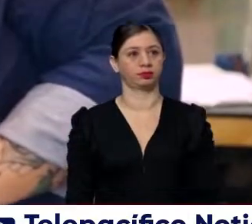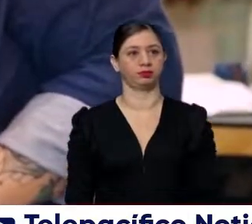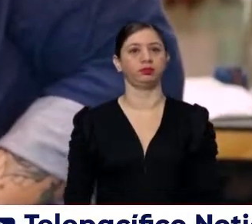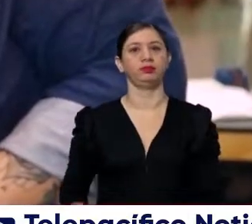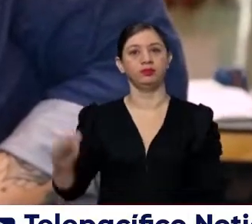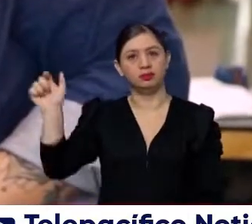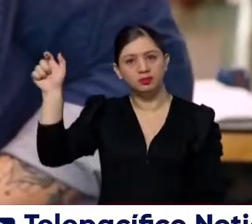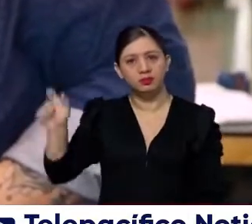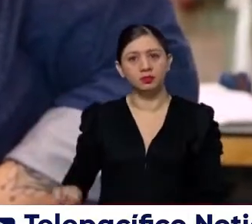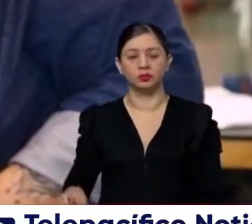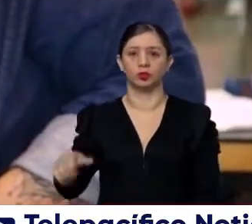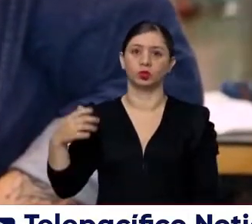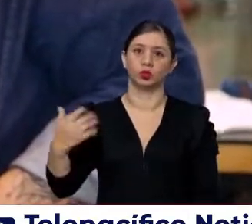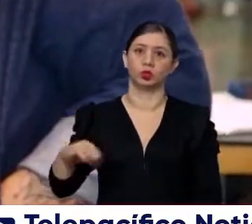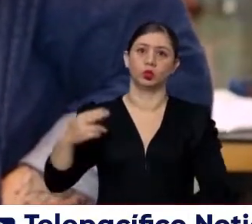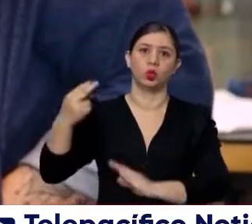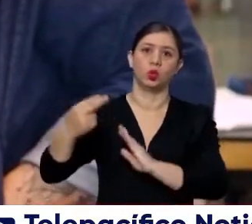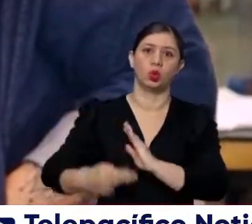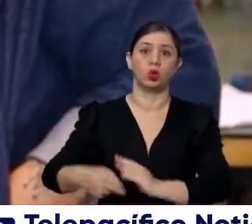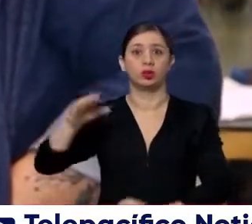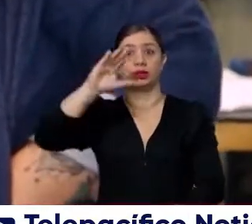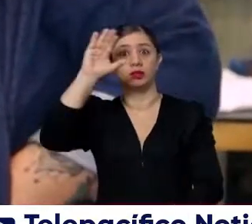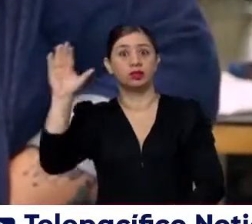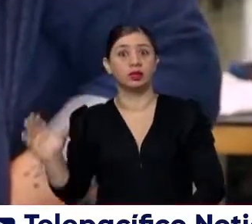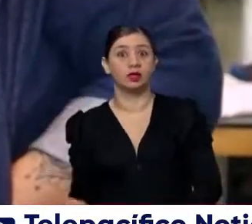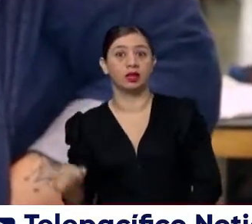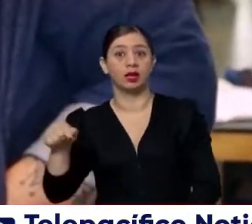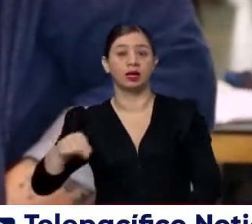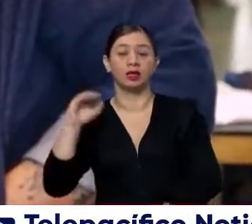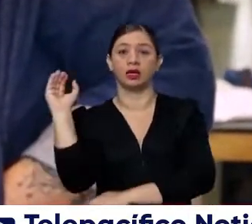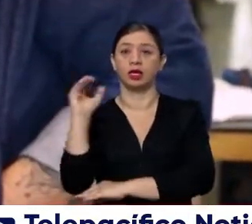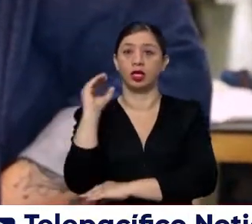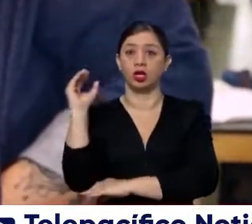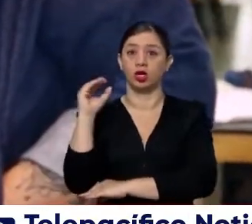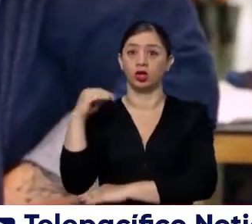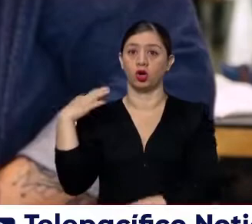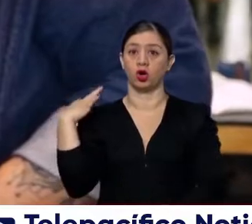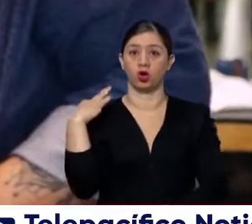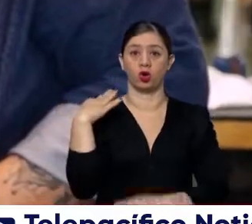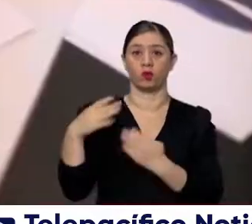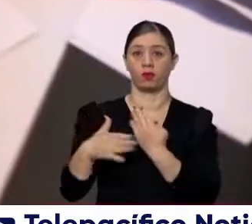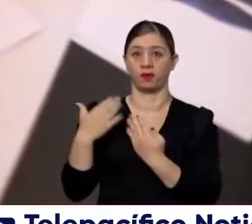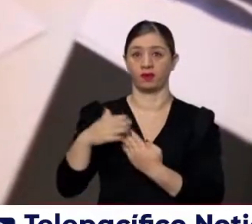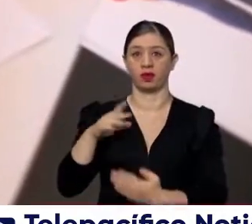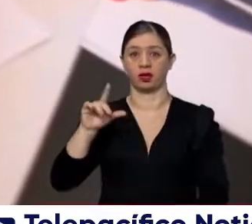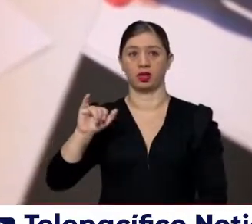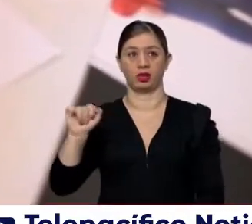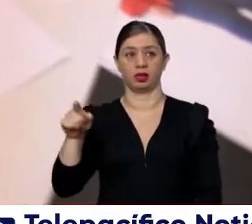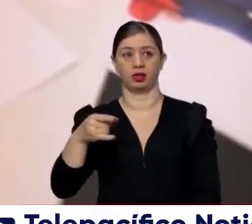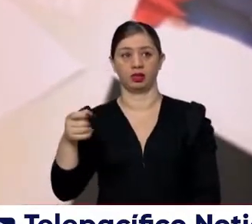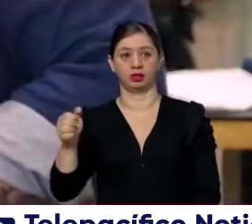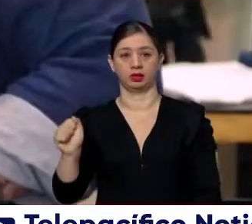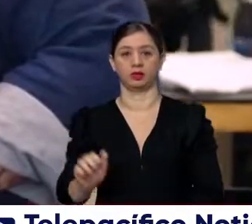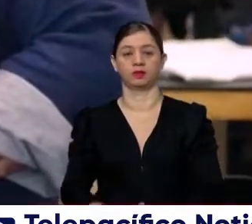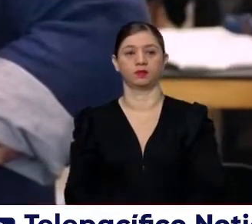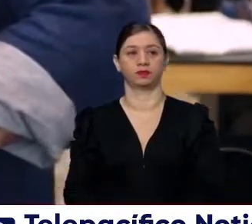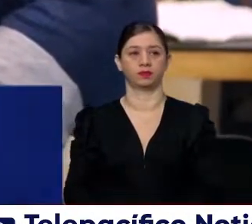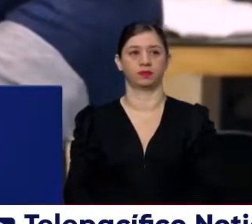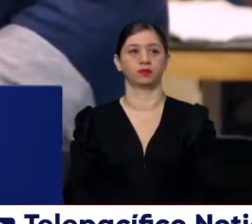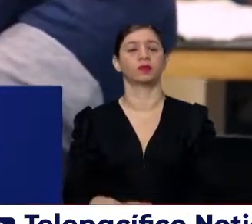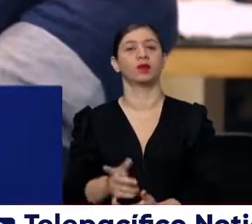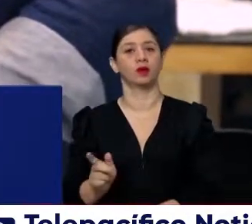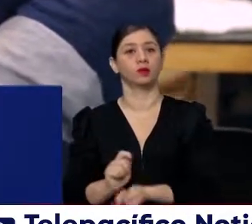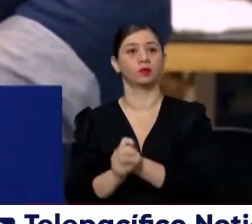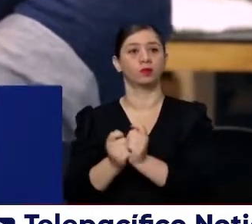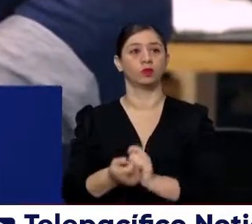las historias más inspiradoras del Pacífico colombiano aquí en Colombia Moda, con Lisa Ardila de Zorro Gris. Zorro Gris se convirtió